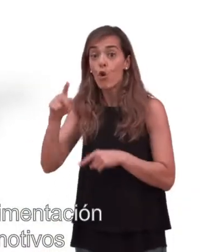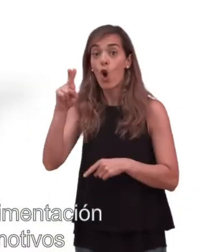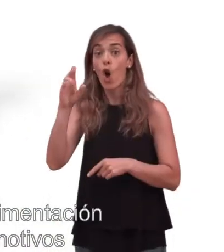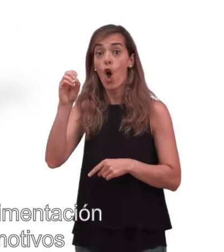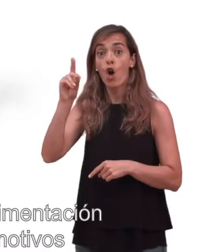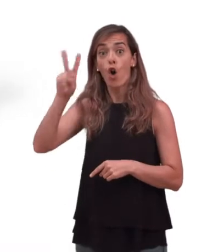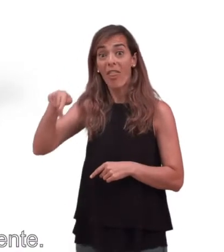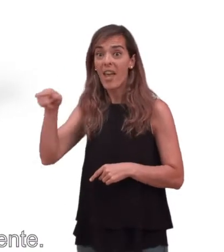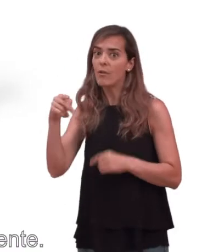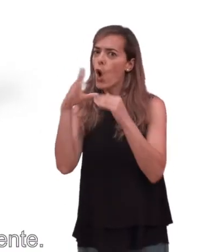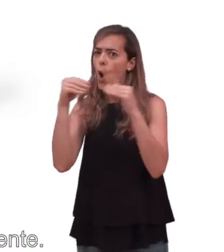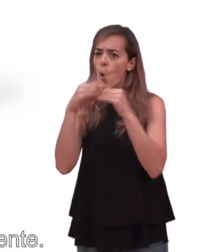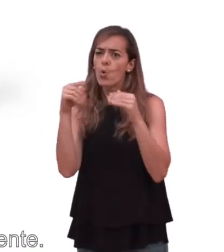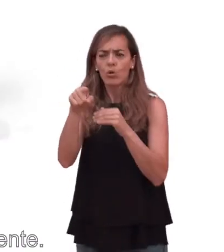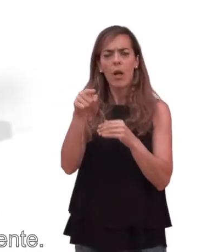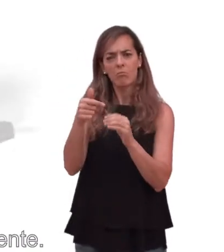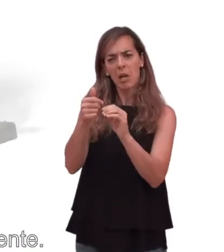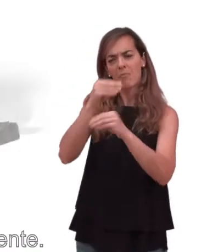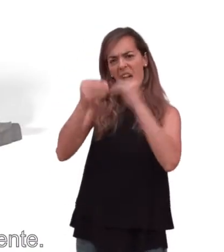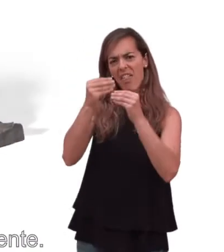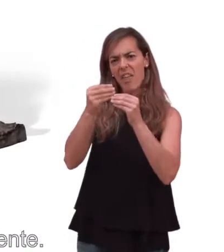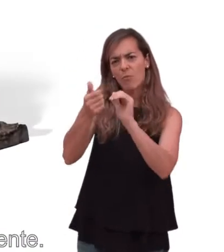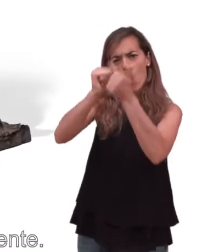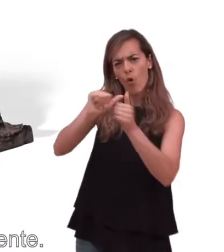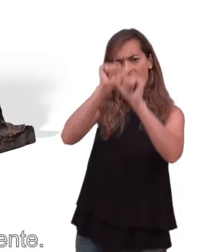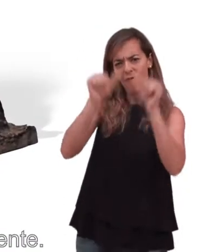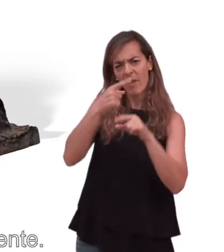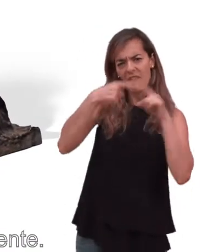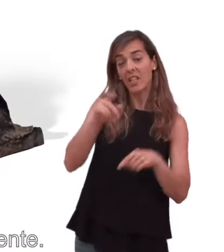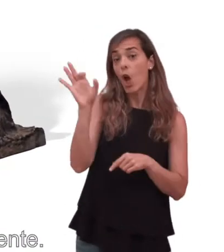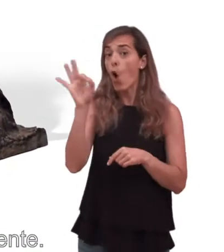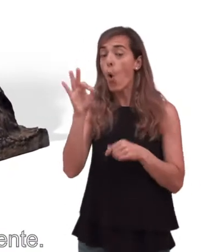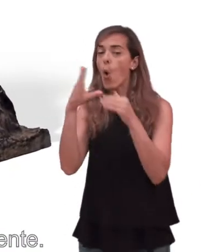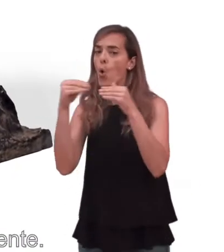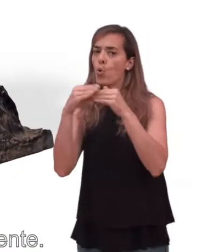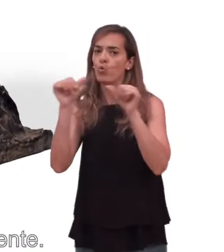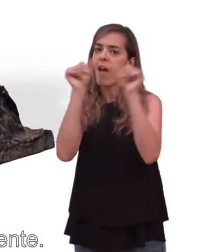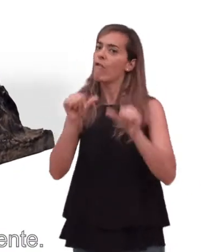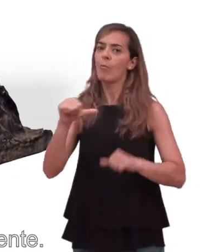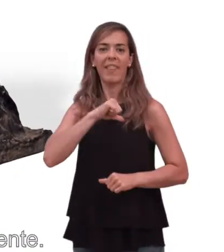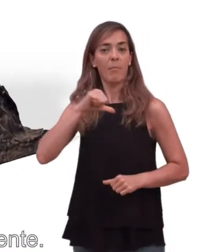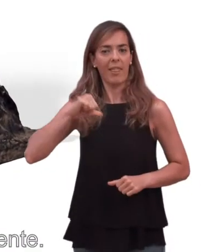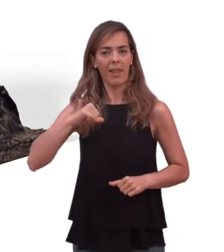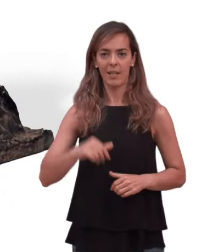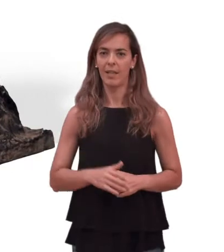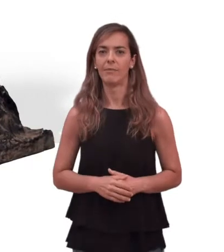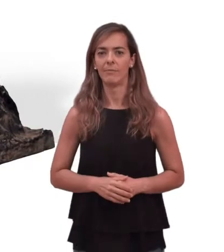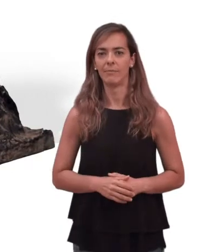innumerables motivos que Gauguin tanto versionó como usó de forma independiente.